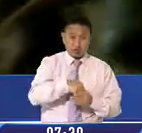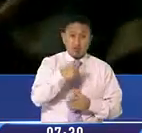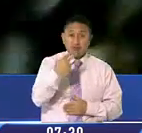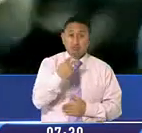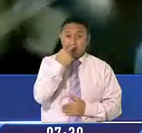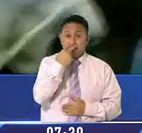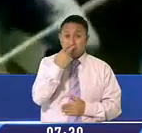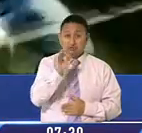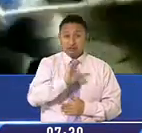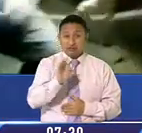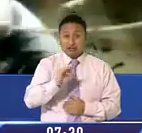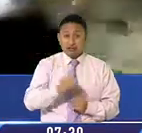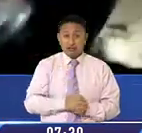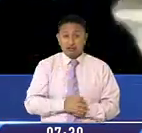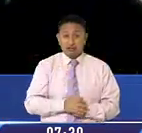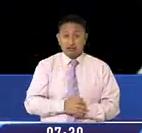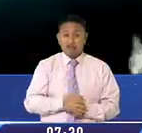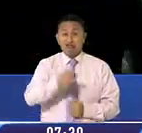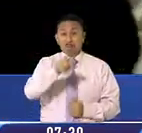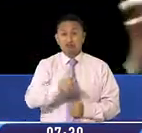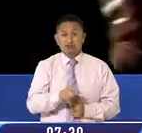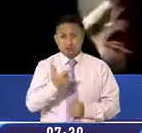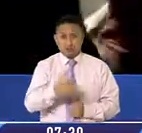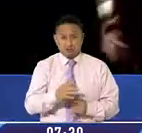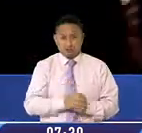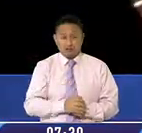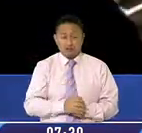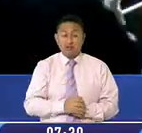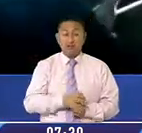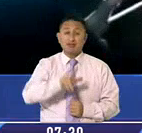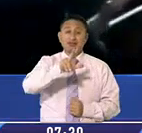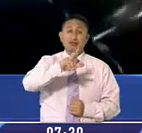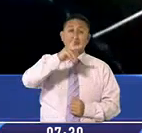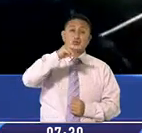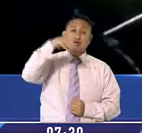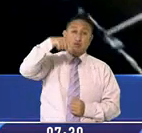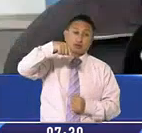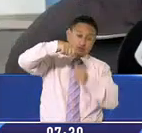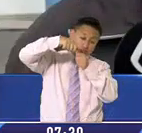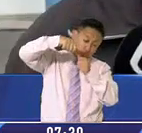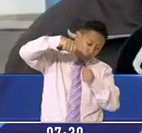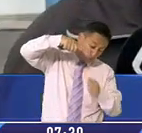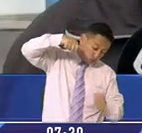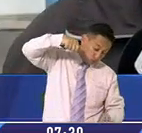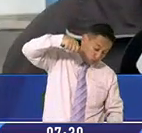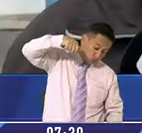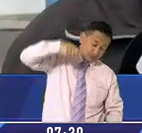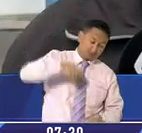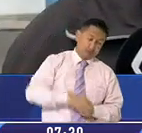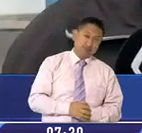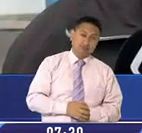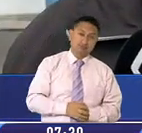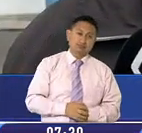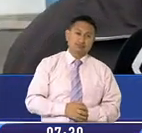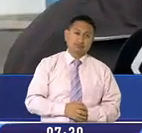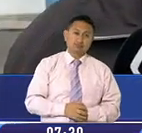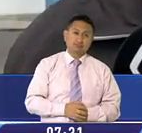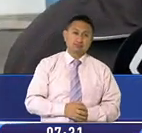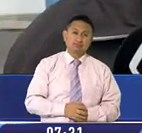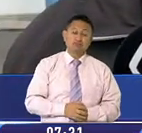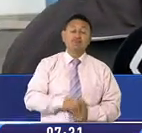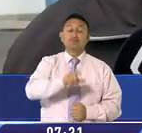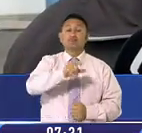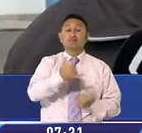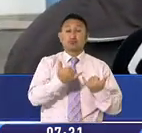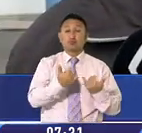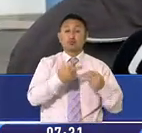del deceso de los ciudadanos, quienes fueron hallados a 3 kilómetros de profundidad. De acuerdo a la verificación